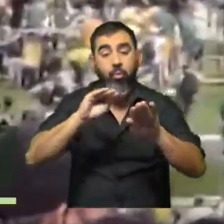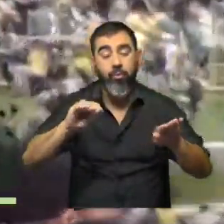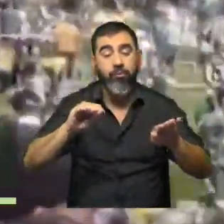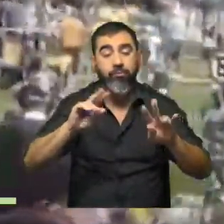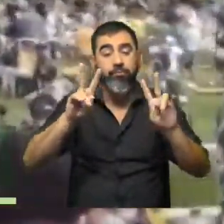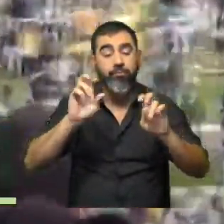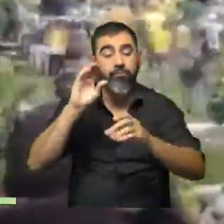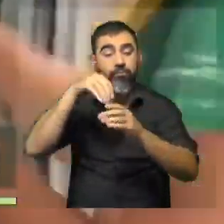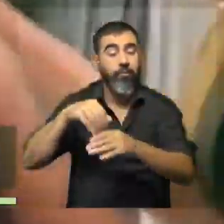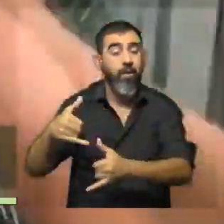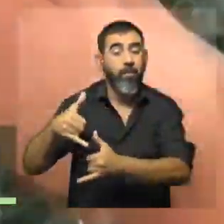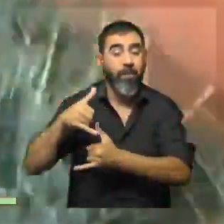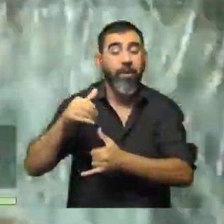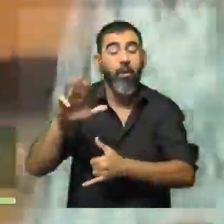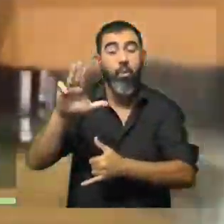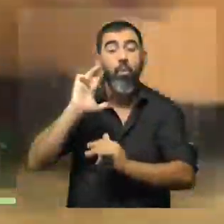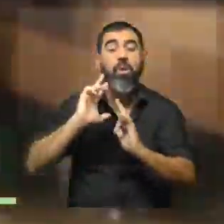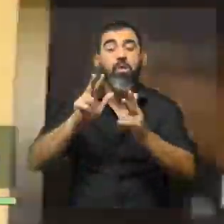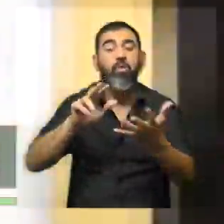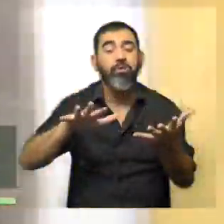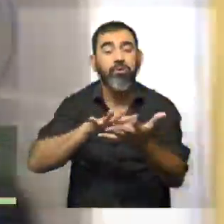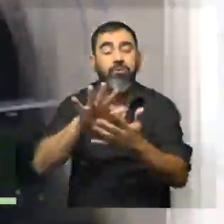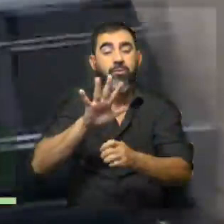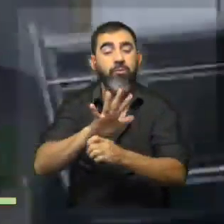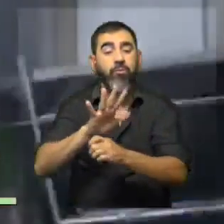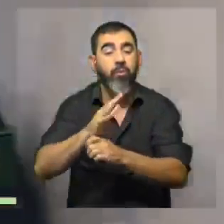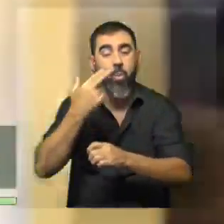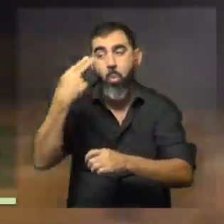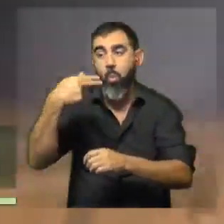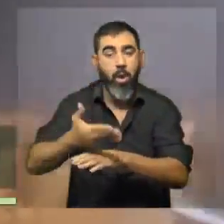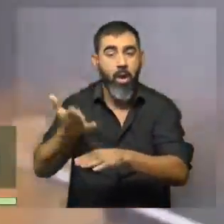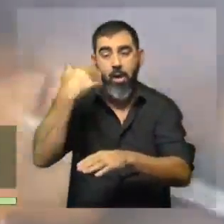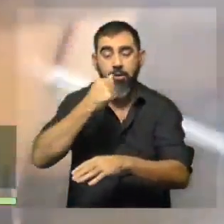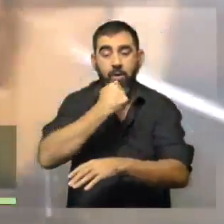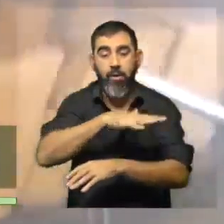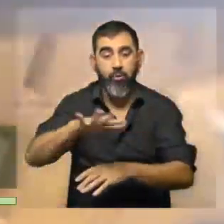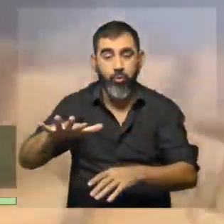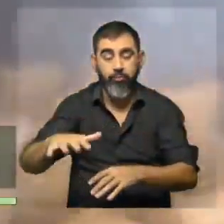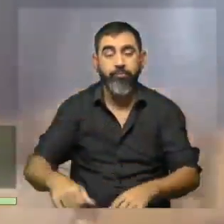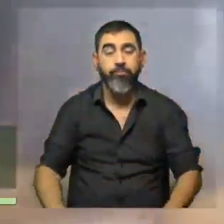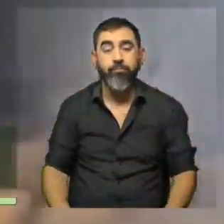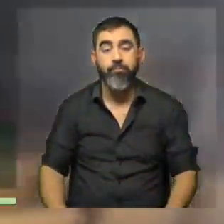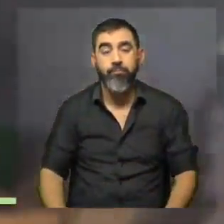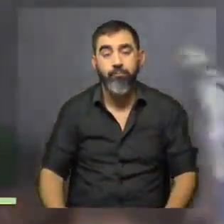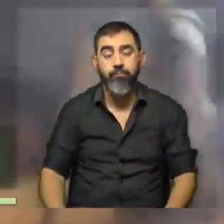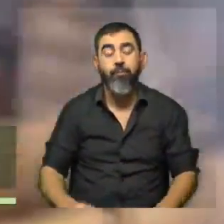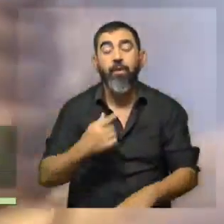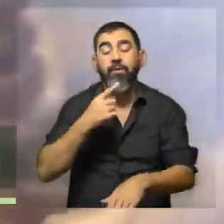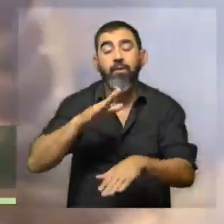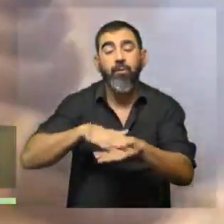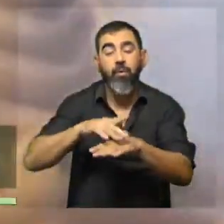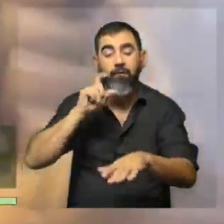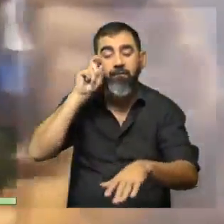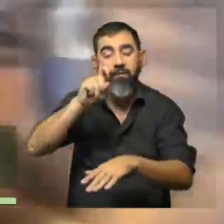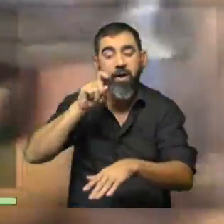de la intervención de asilo se refería a los hechos como sin precedentes en la historia del país y dijo que fueron llevados a Cabo por fanáticos